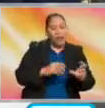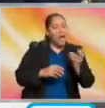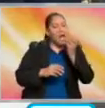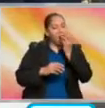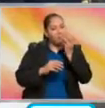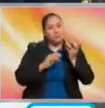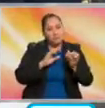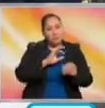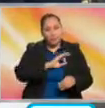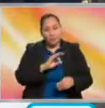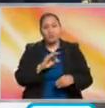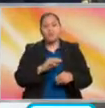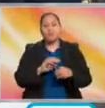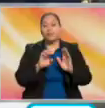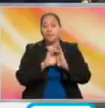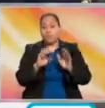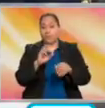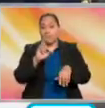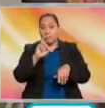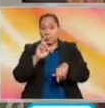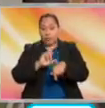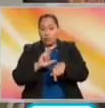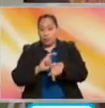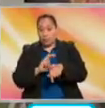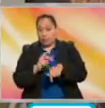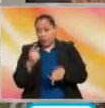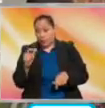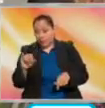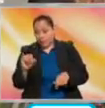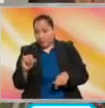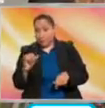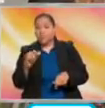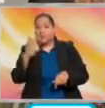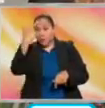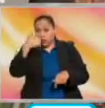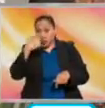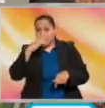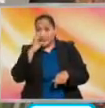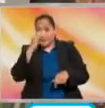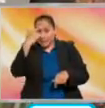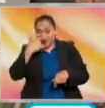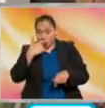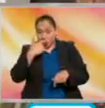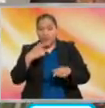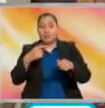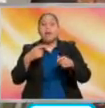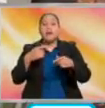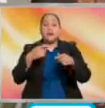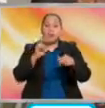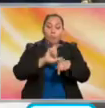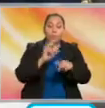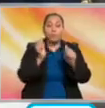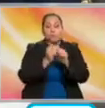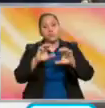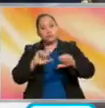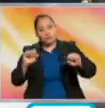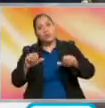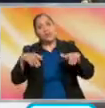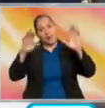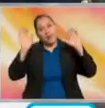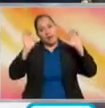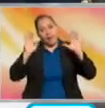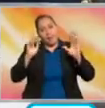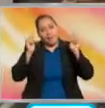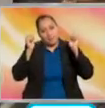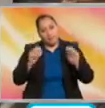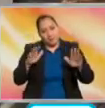lo mismo que tú te comes un huevo de una manera así a que te lo cenes en un plato con chorizo. ¿Me explico? Sí. Entonces, eso sí va a